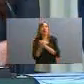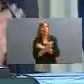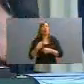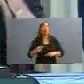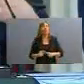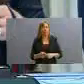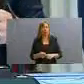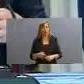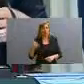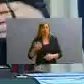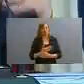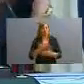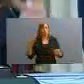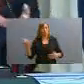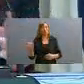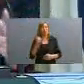importante.